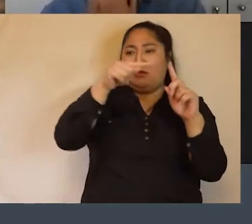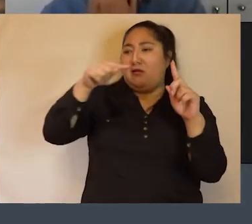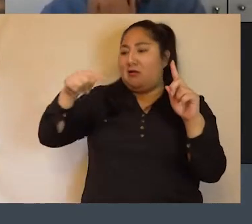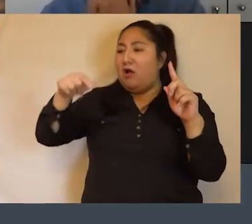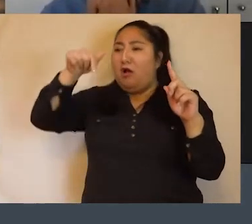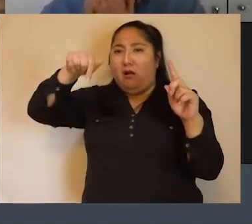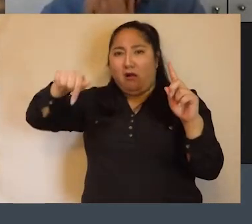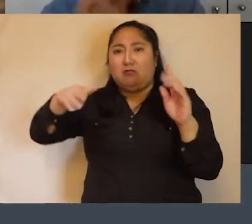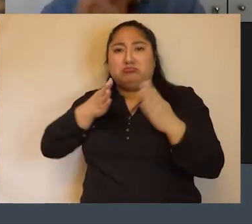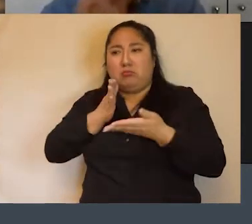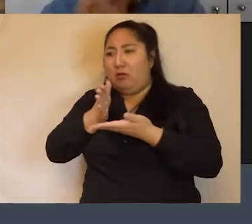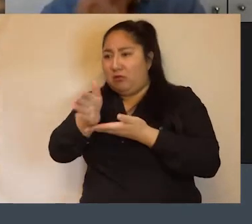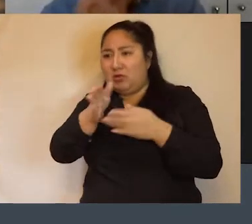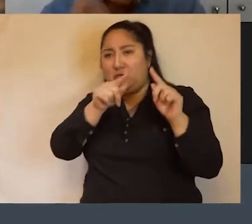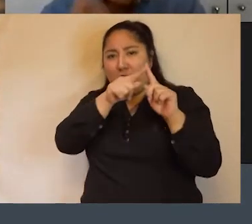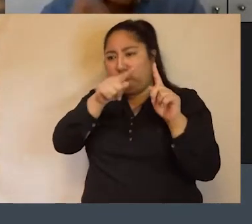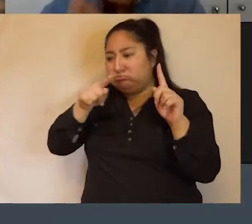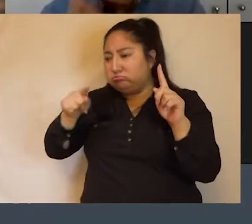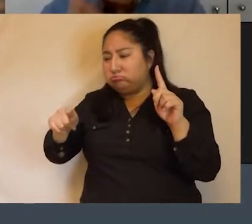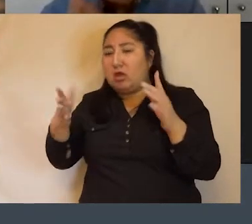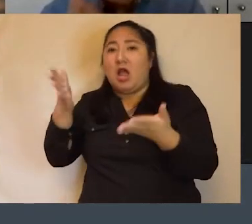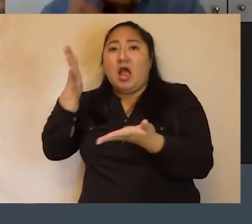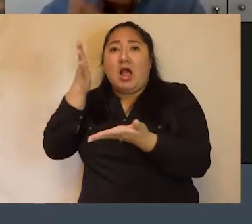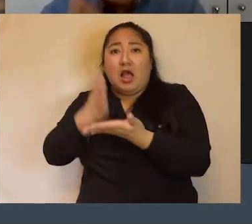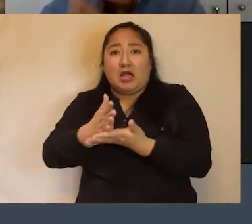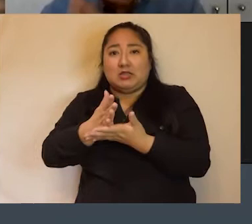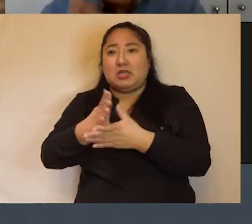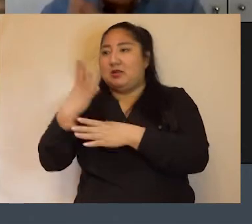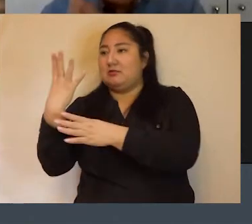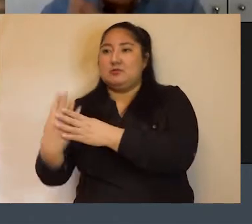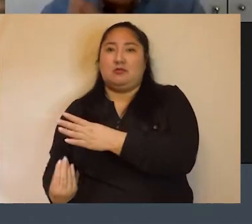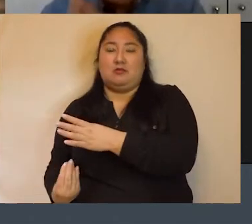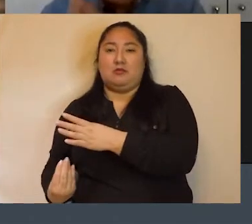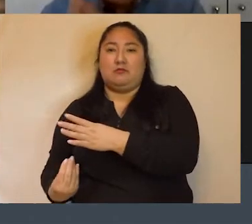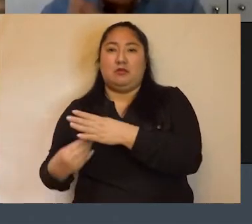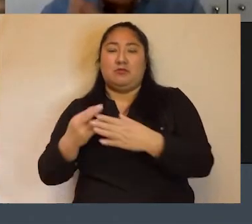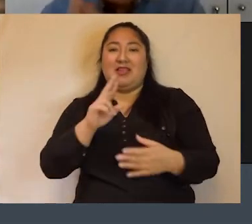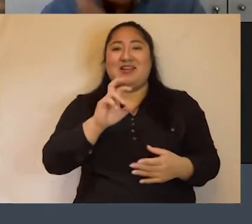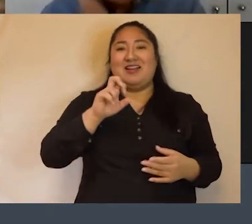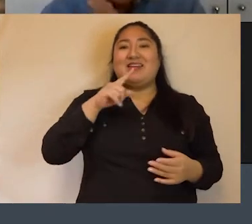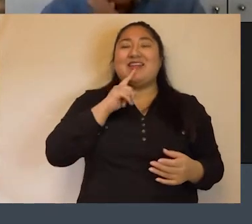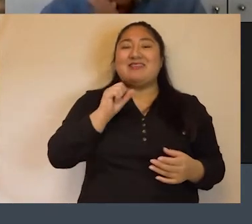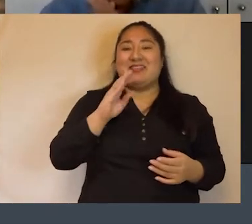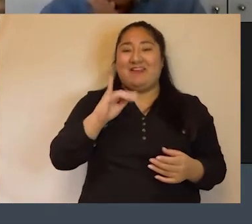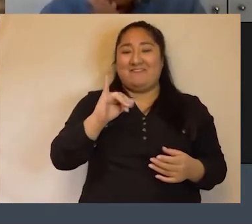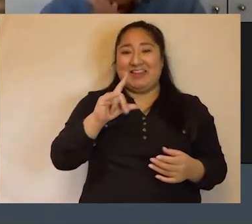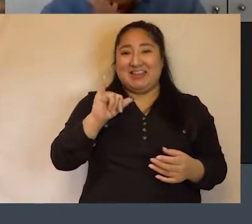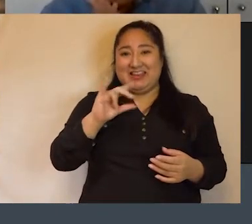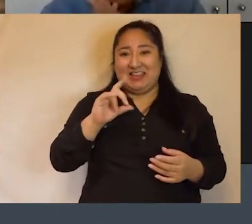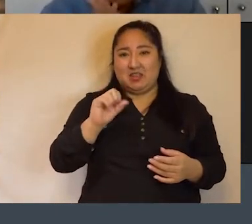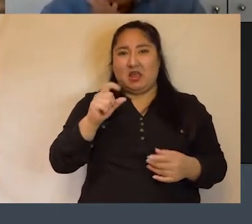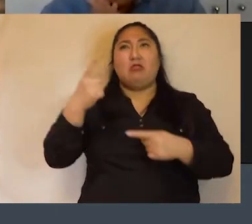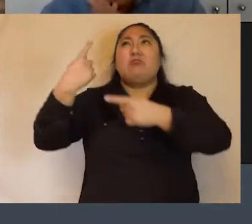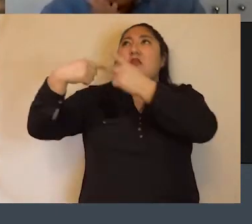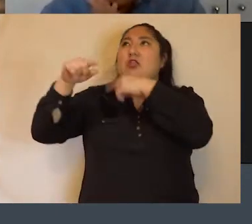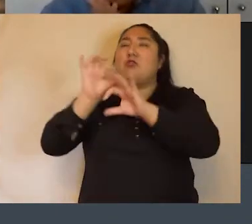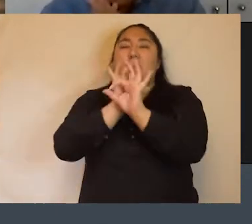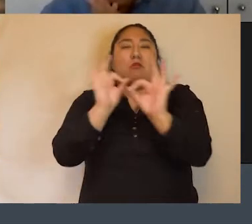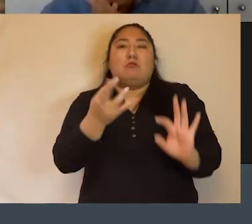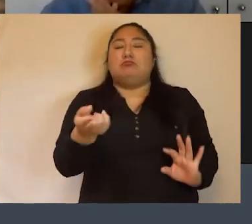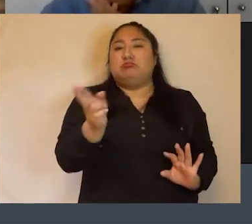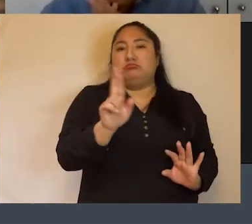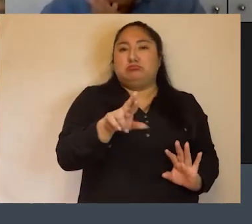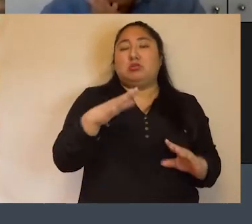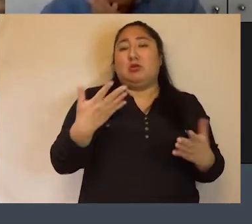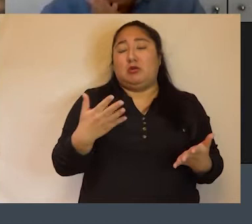promedio sigue bajando y va a seguir haciéndolo hasta que se elimine el efecto de esas rentabilidades históricas que nunca más se han repetido